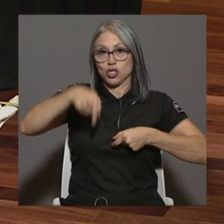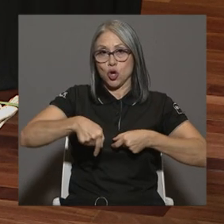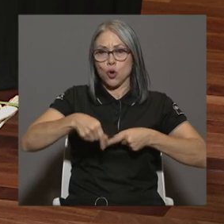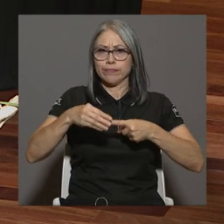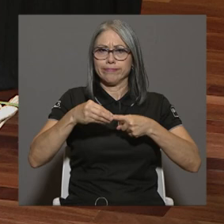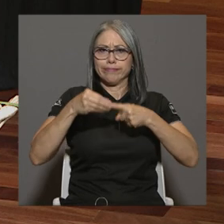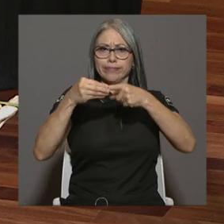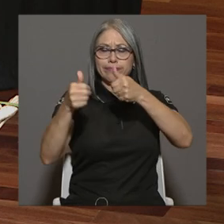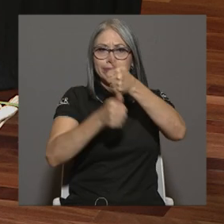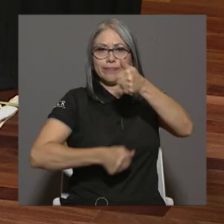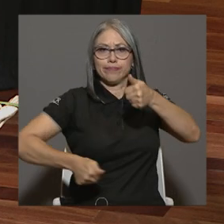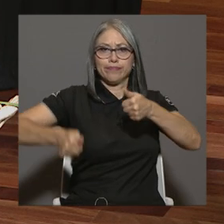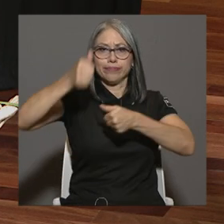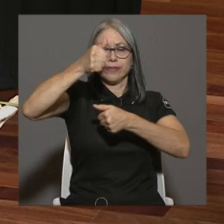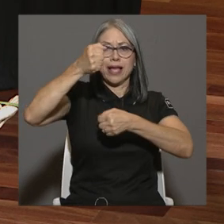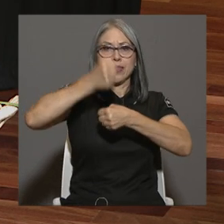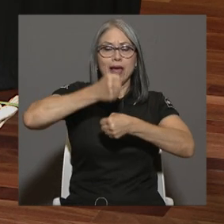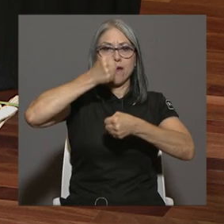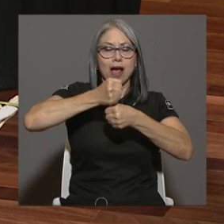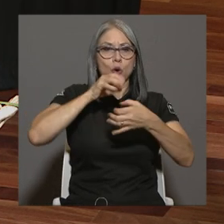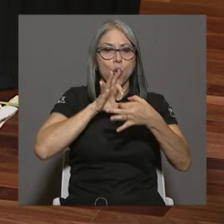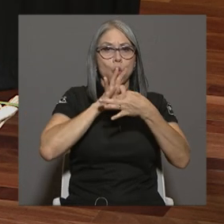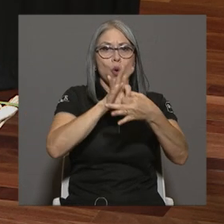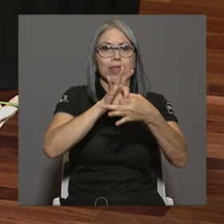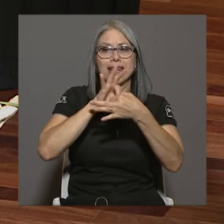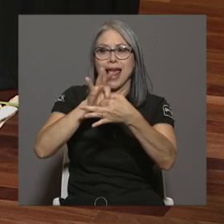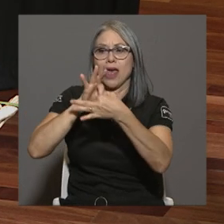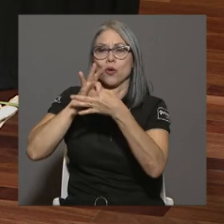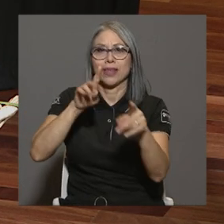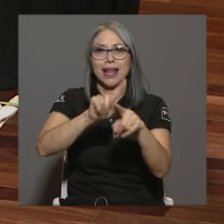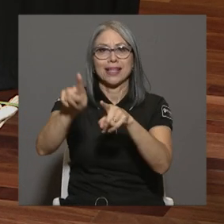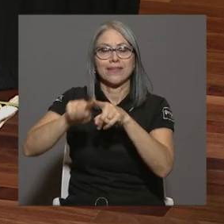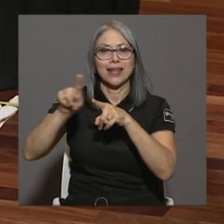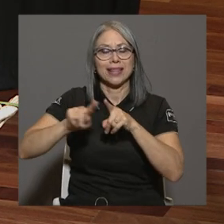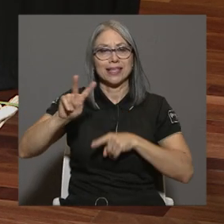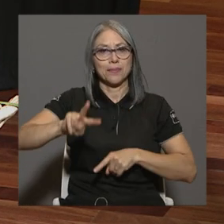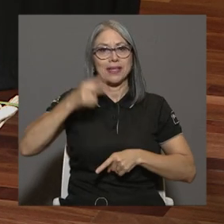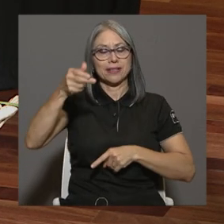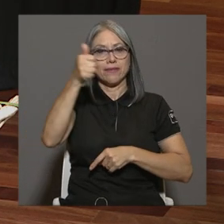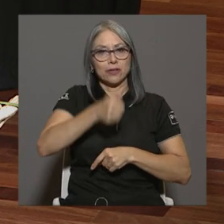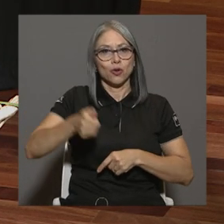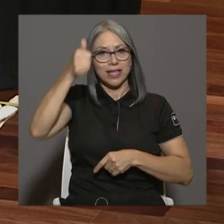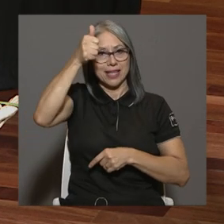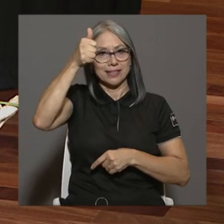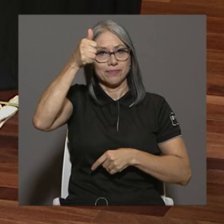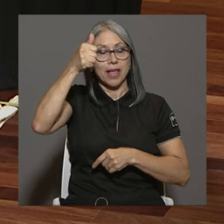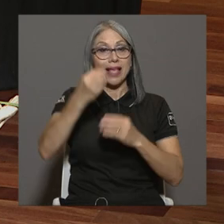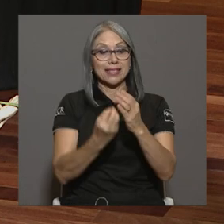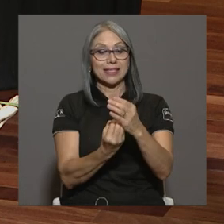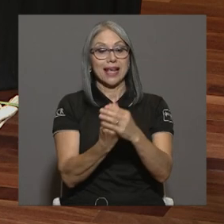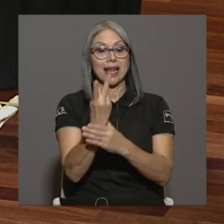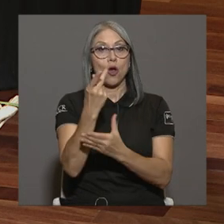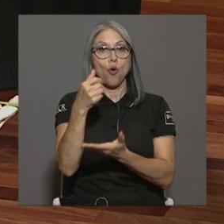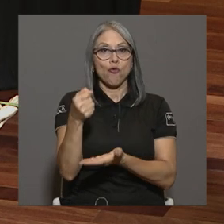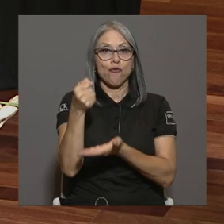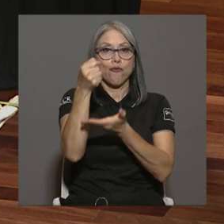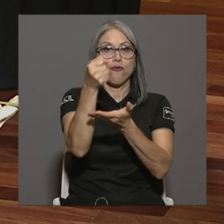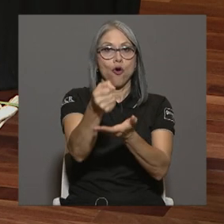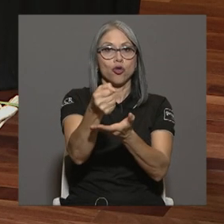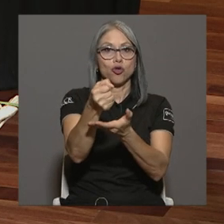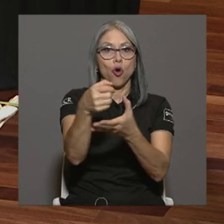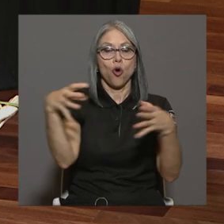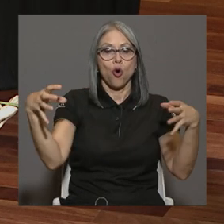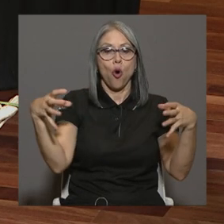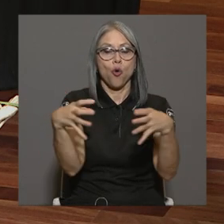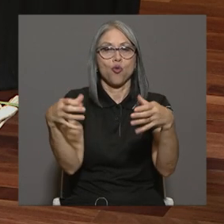el trabajo coordinado entre las diferentes vicerrectorías. En este sentido, se creó un fondo conjunto